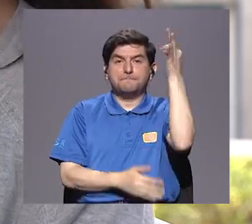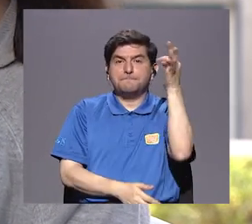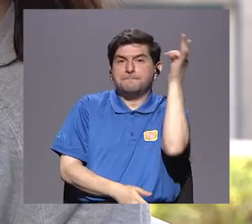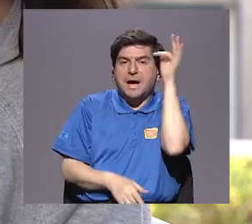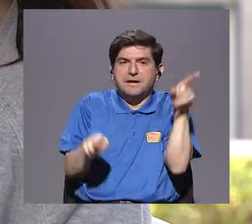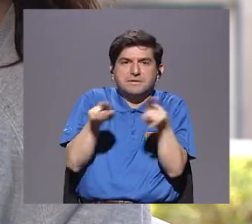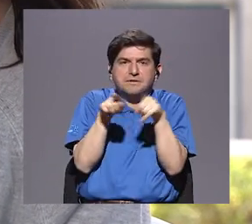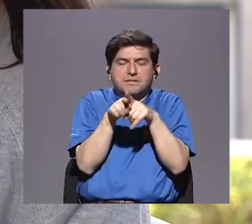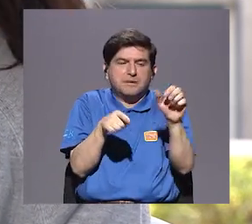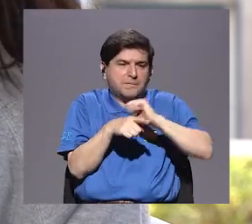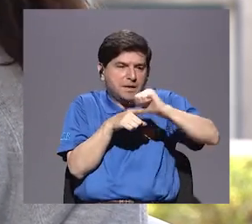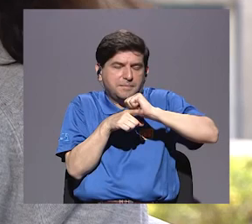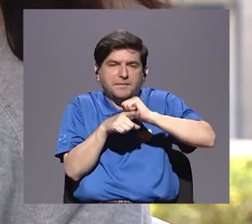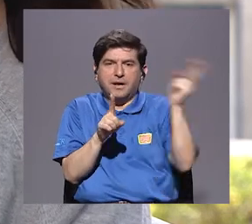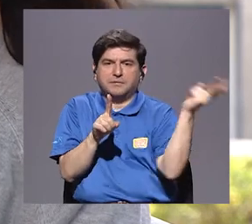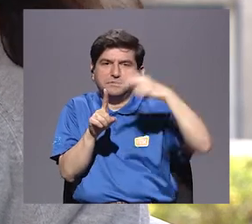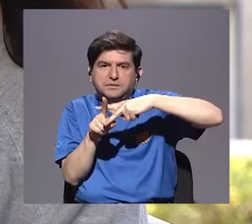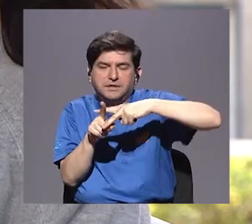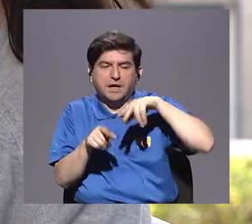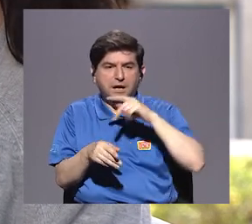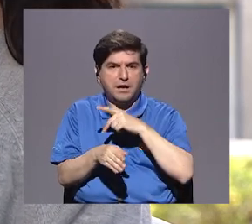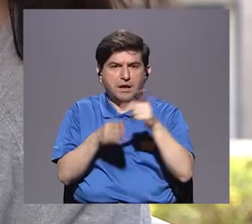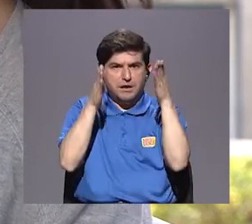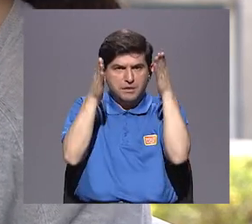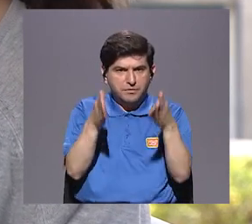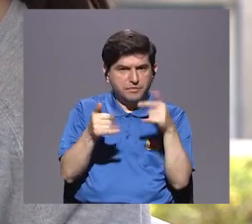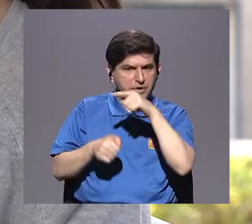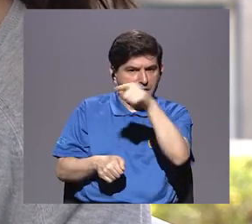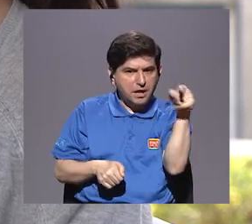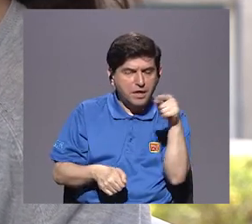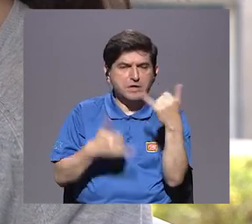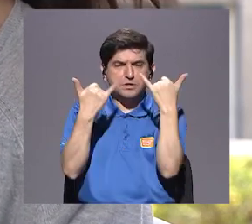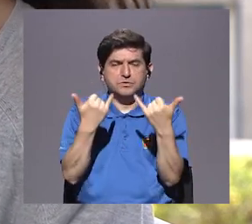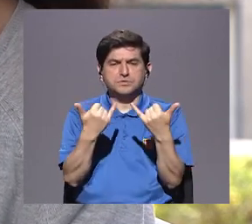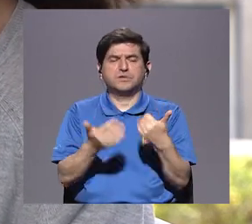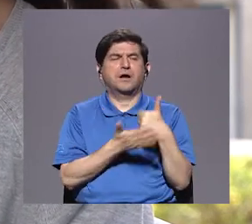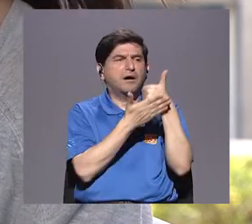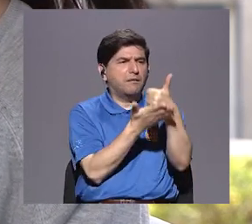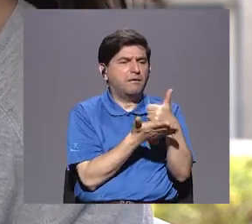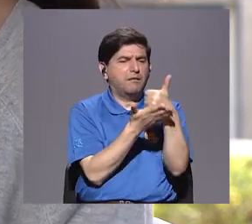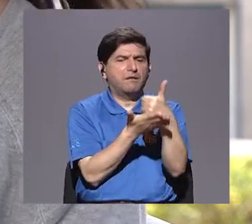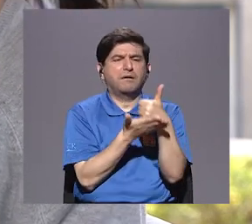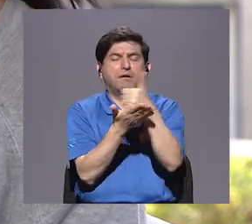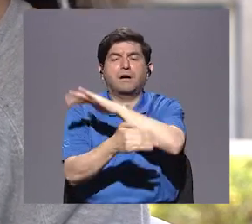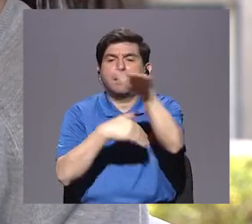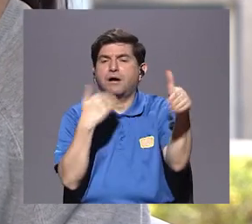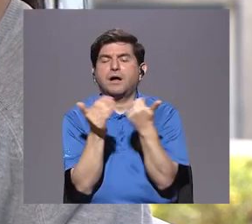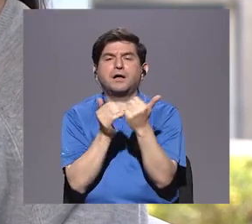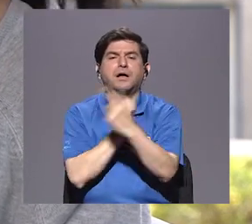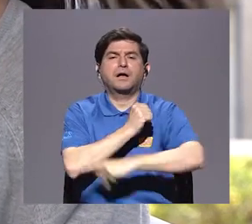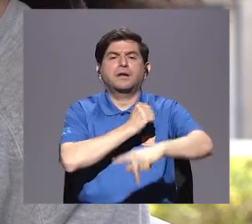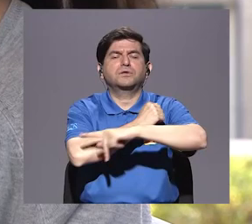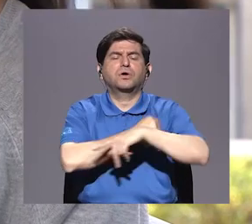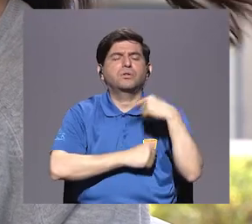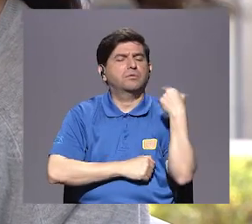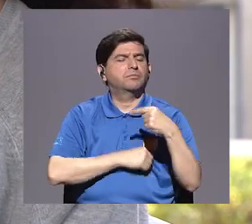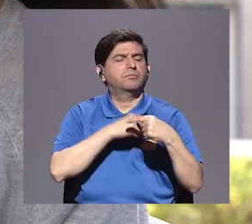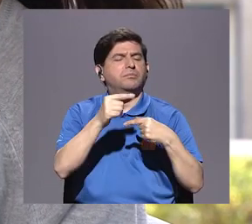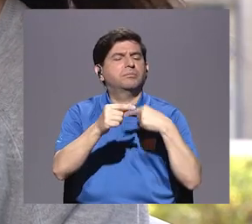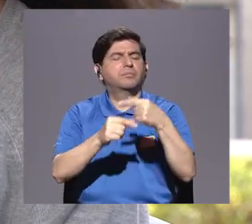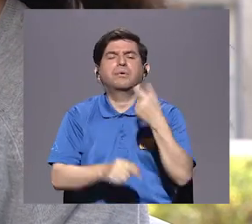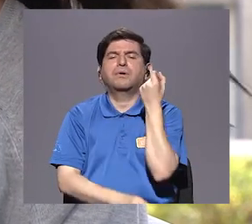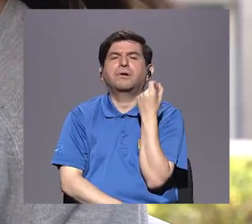teórica como en la parte práctica. Y estos profesionales están ahí para ir ayudando a todo el país, poco a poco,